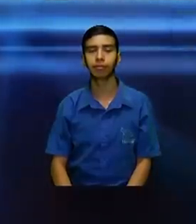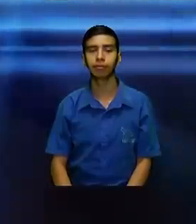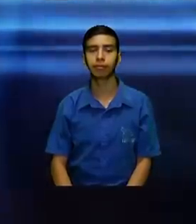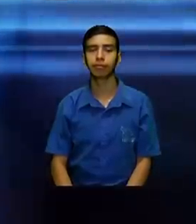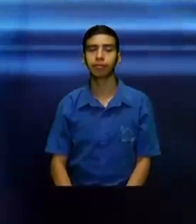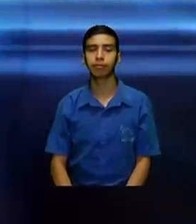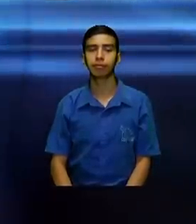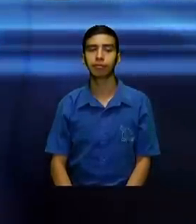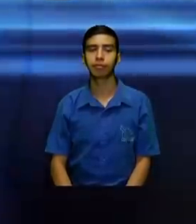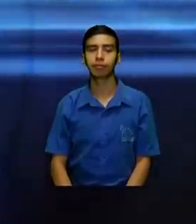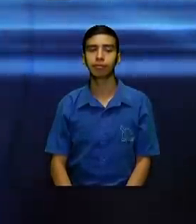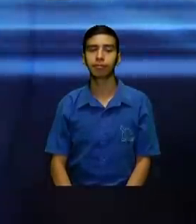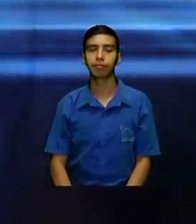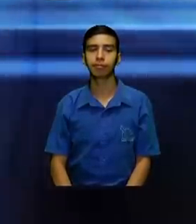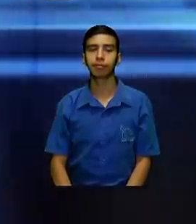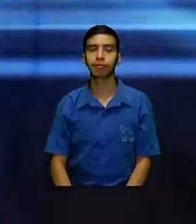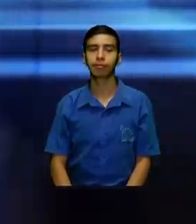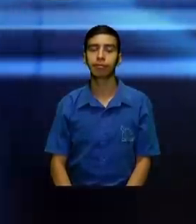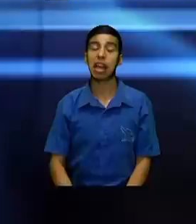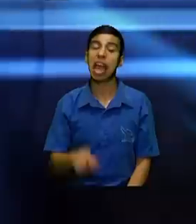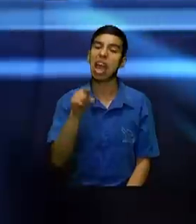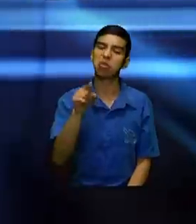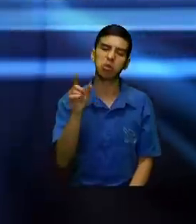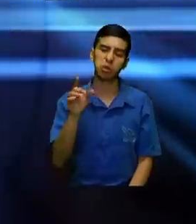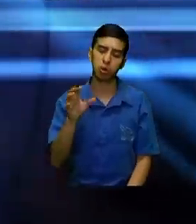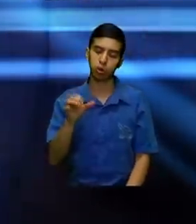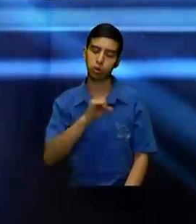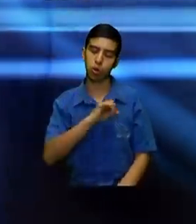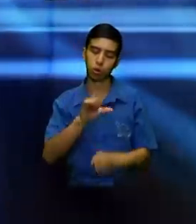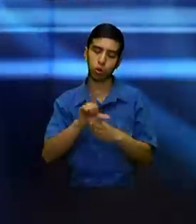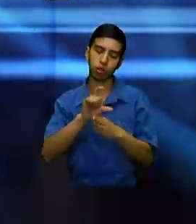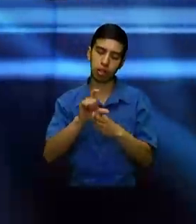Pero sí, esas son cosas tremendas.